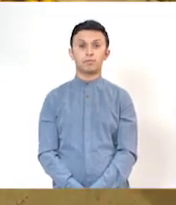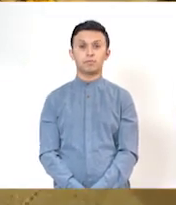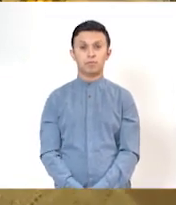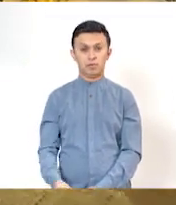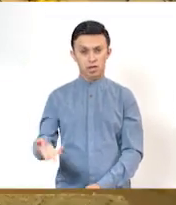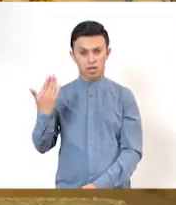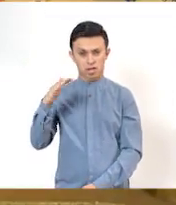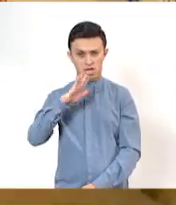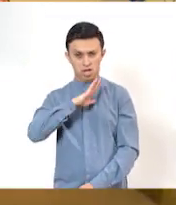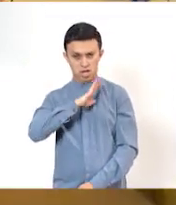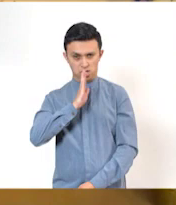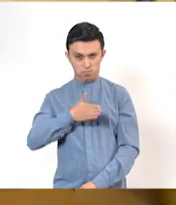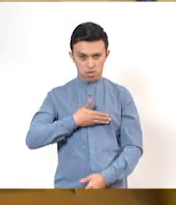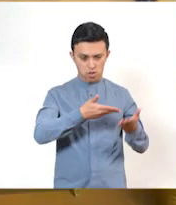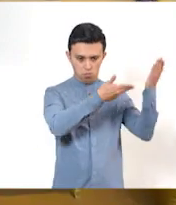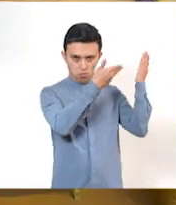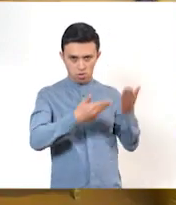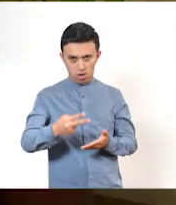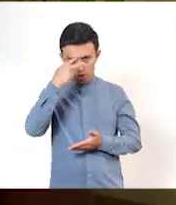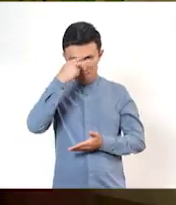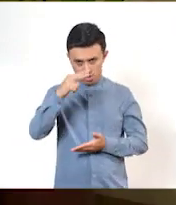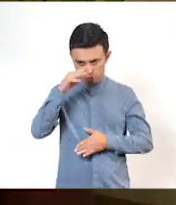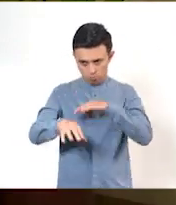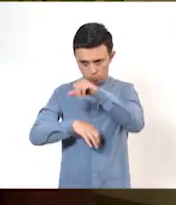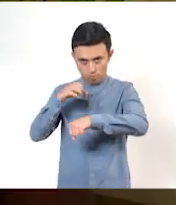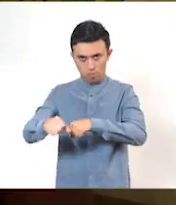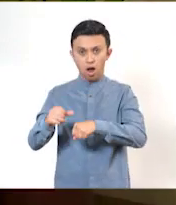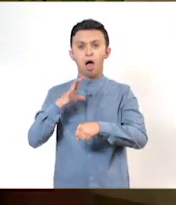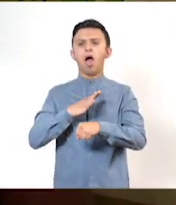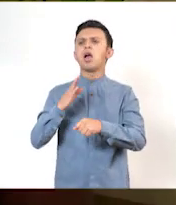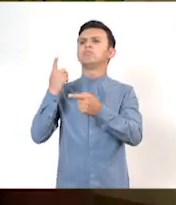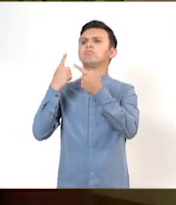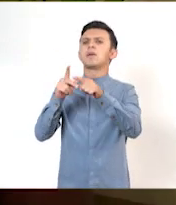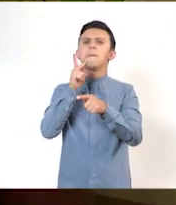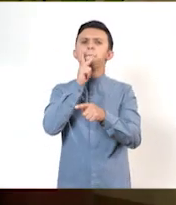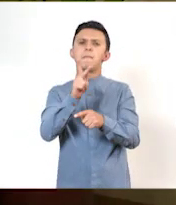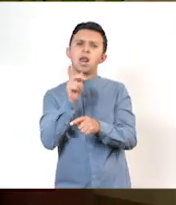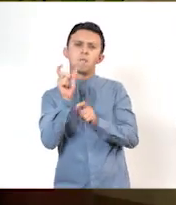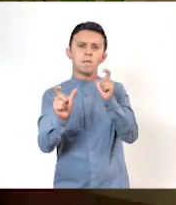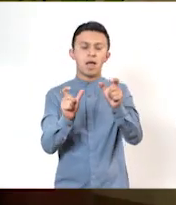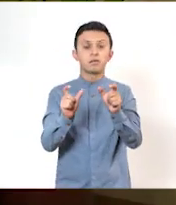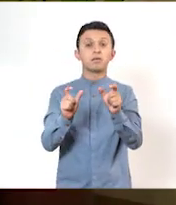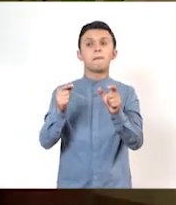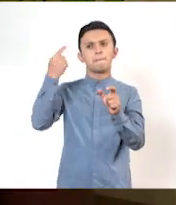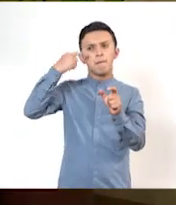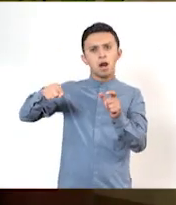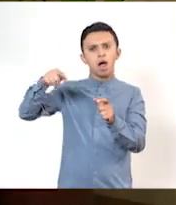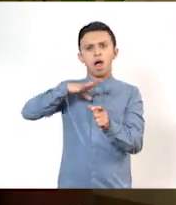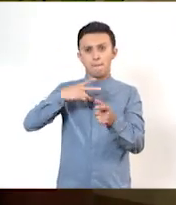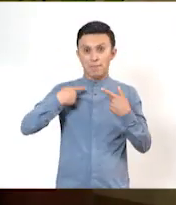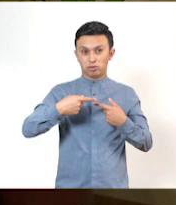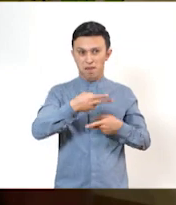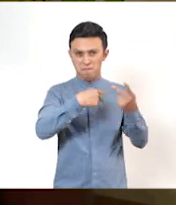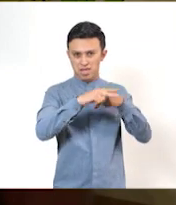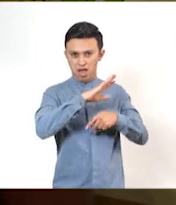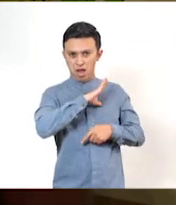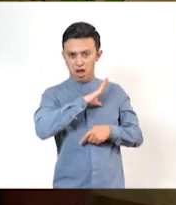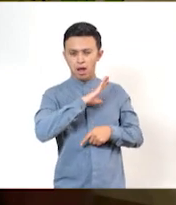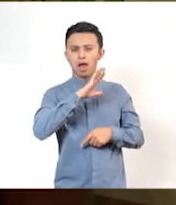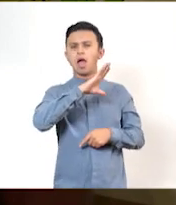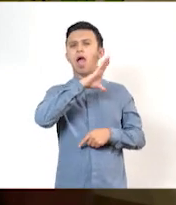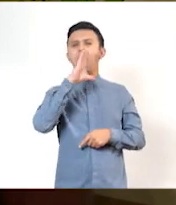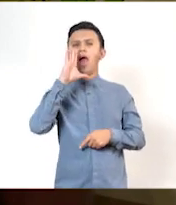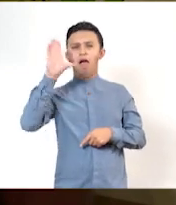Desde la época de la Nueva España se emplearon diferentes términos y formas para registrar a la población afrodescendiente y tener